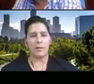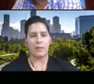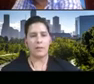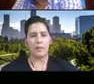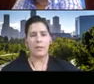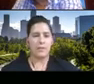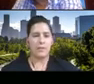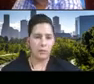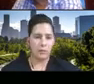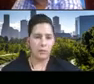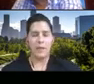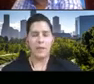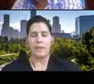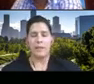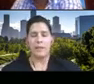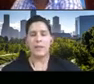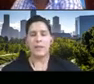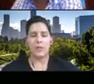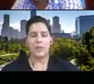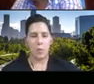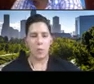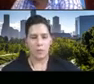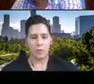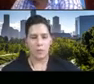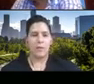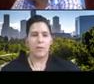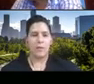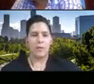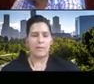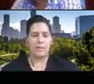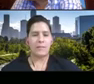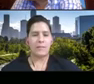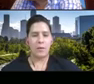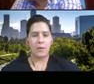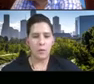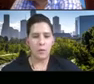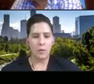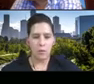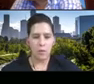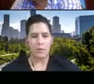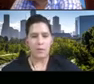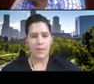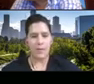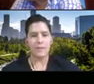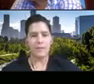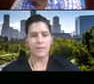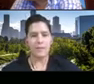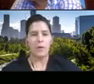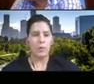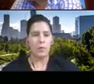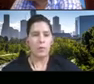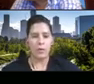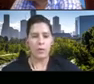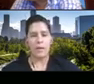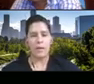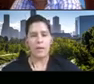Museo de Ciencia Natural. Y tenemos que elegir 2 de 4, ya sea el Zoológico de Houston o el Museo de Bellas Artes o Kima Boardwalk y el Museo del